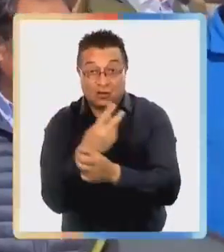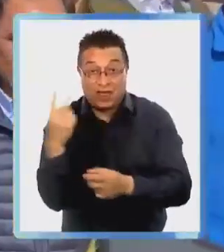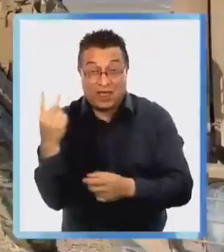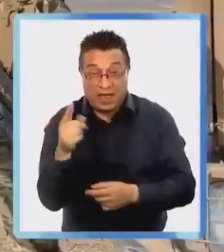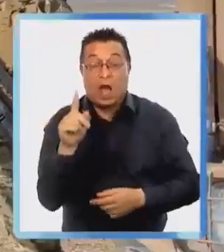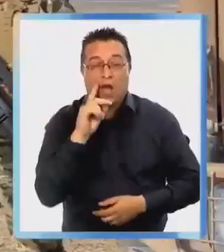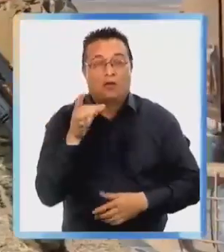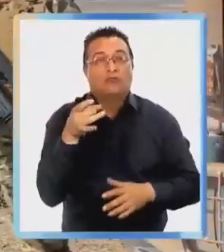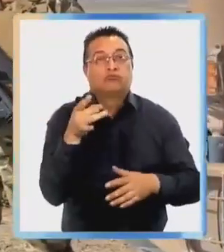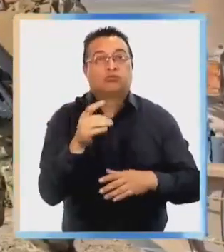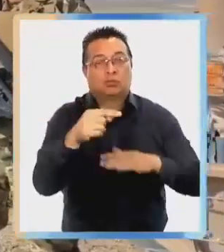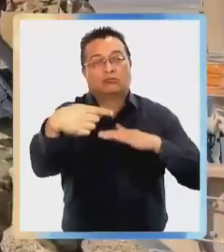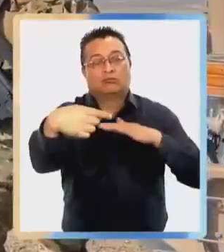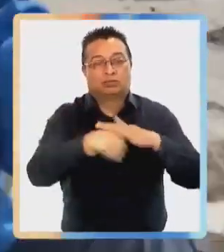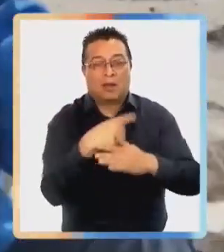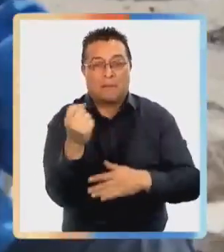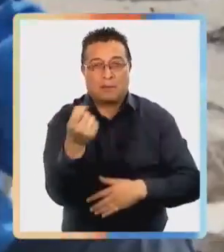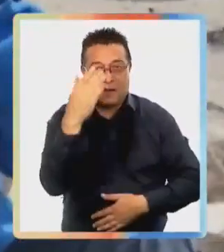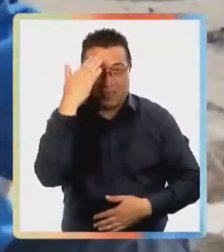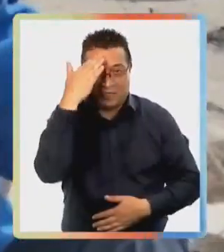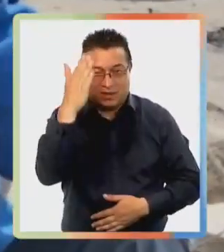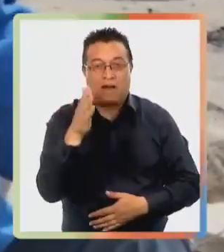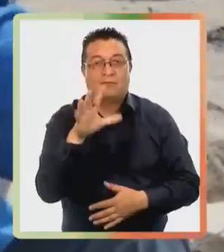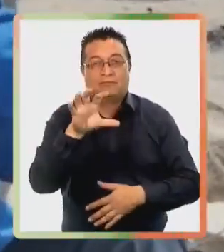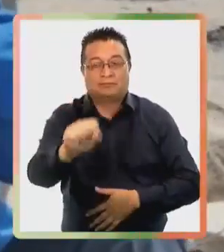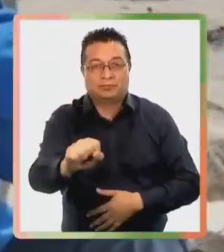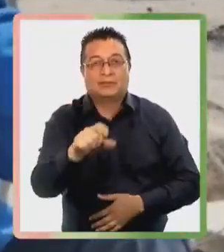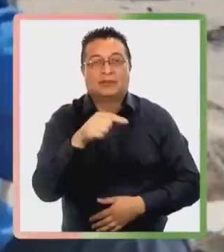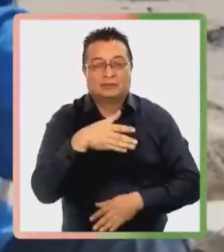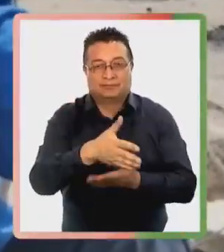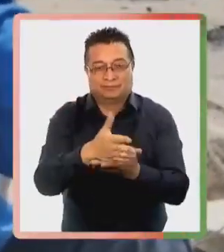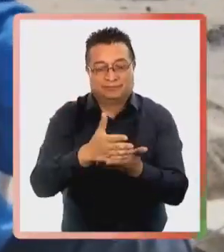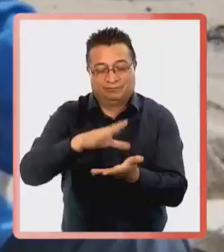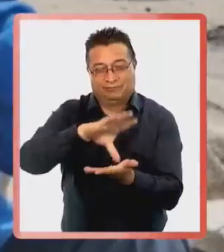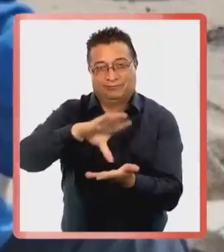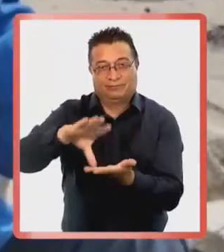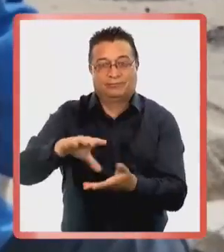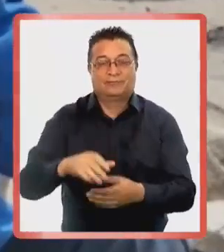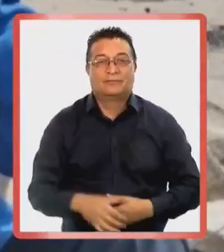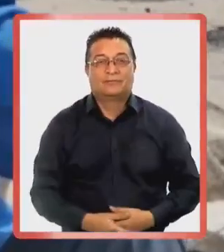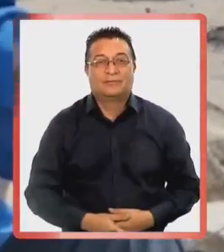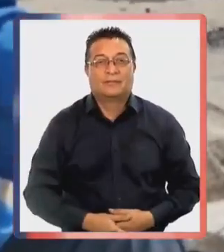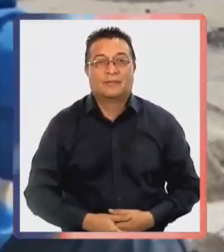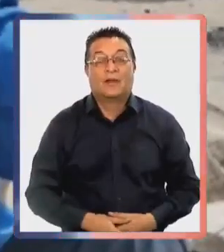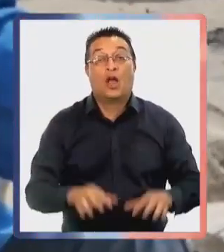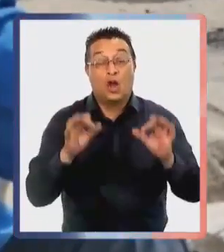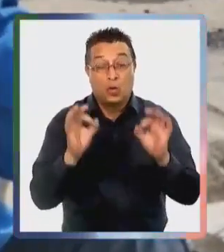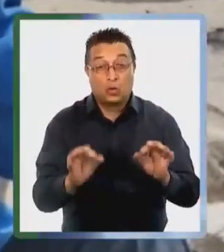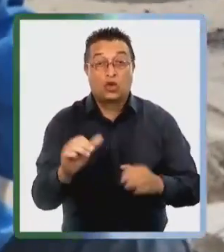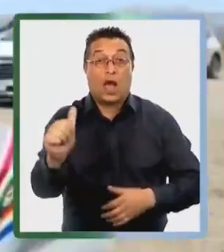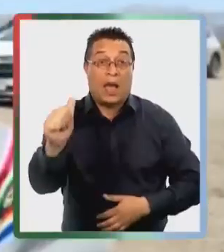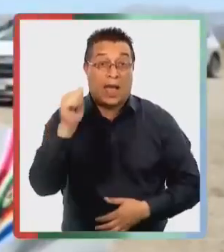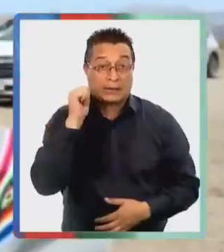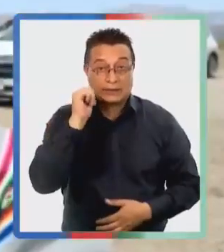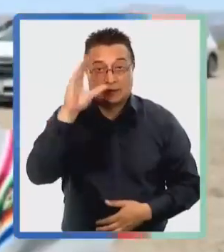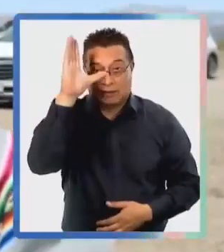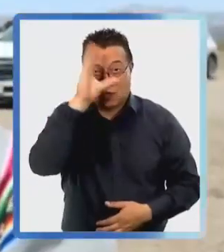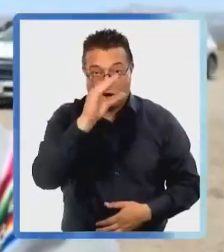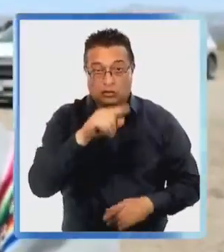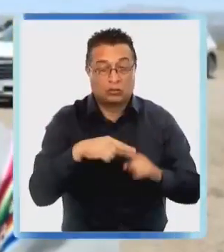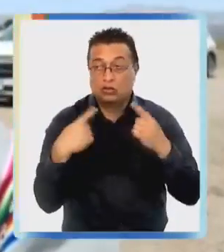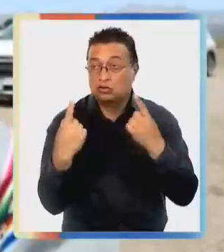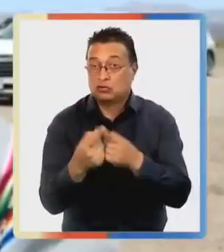de frontera crítica. Llegamos exactamente ayer en la noche, no estaban las cosas normales, estaba rudo la pasada, bro. Nos